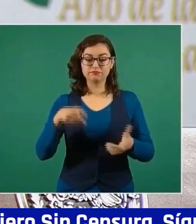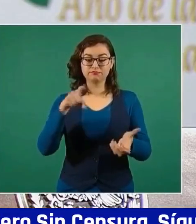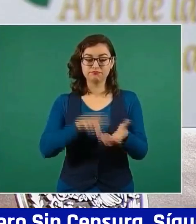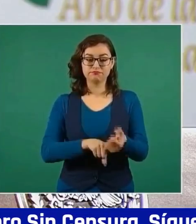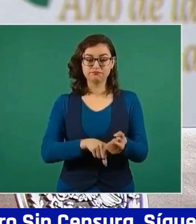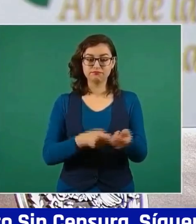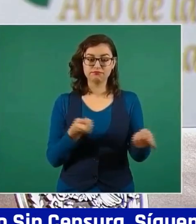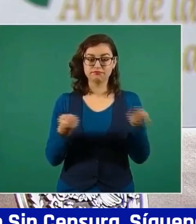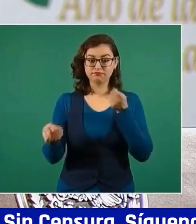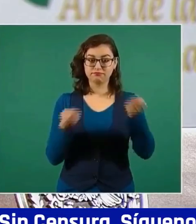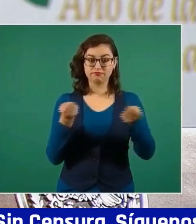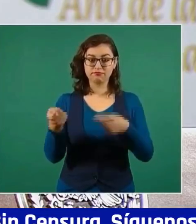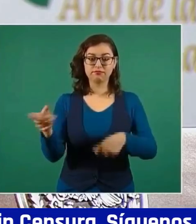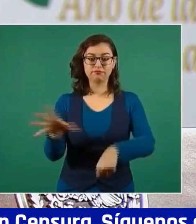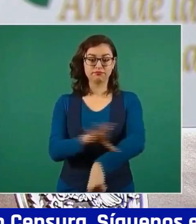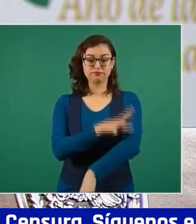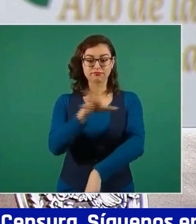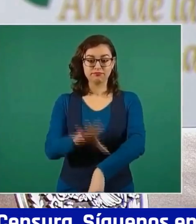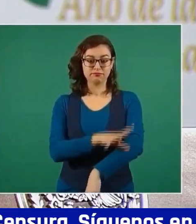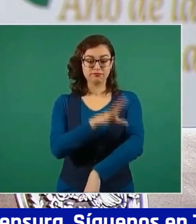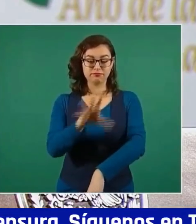del manejo eléctrico